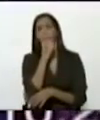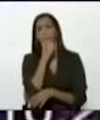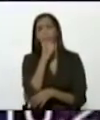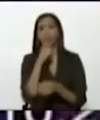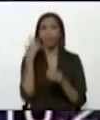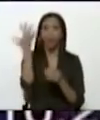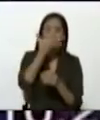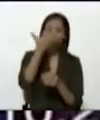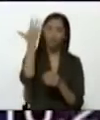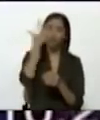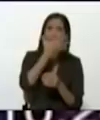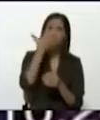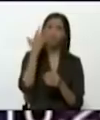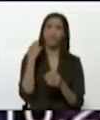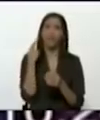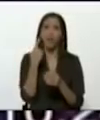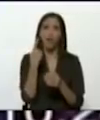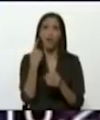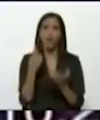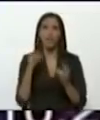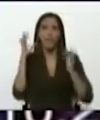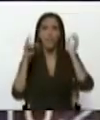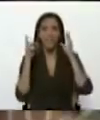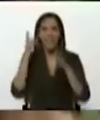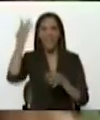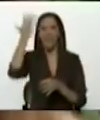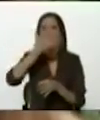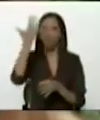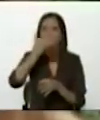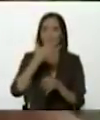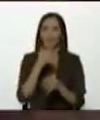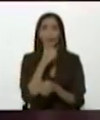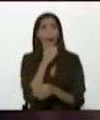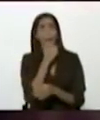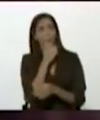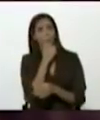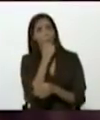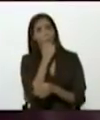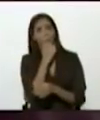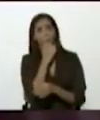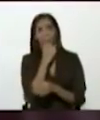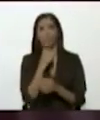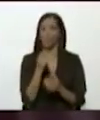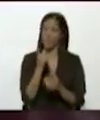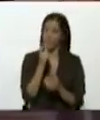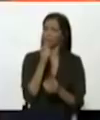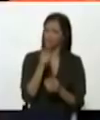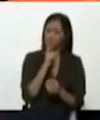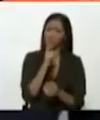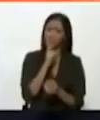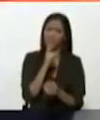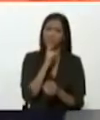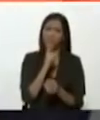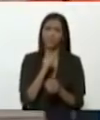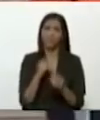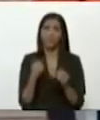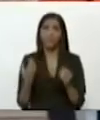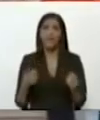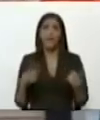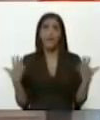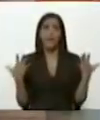Confucio fue uno de los que inventó la confusión. Es una pregunta muy difícil.